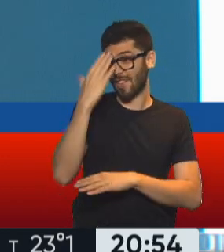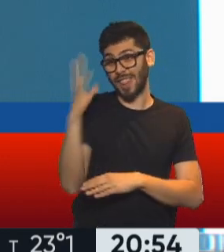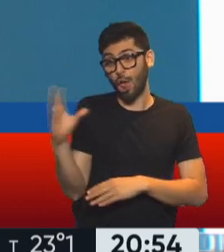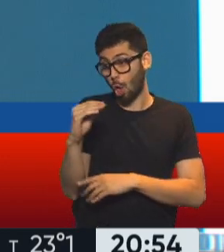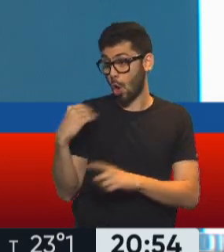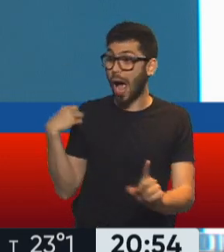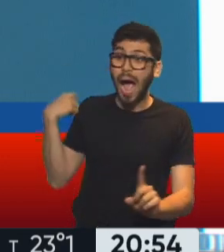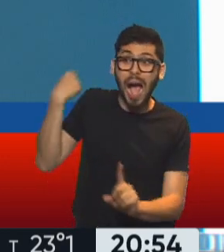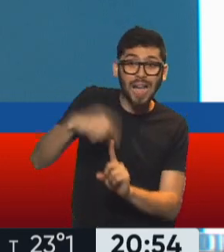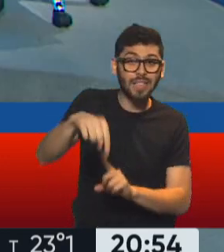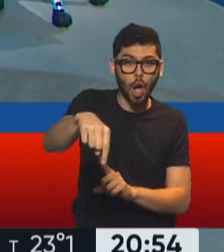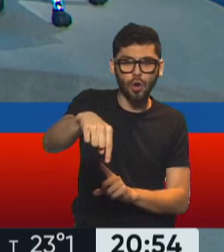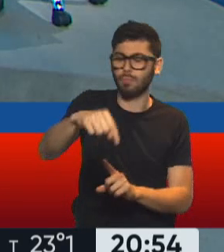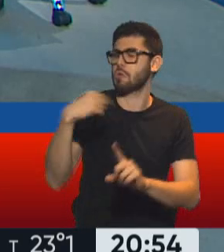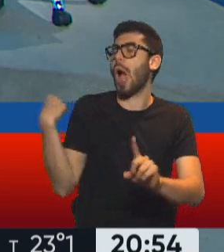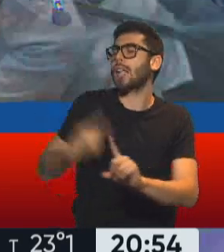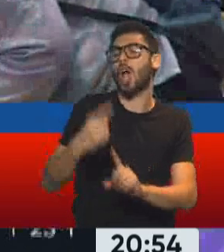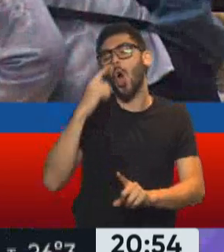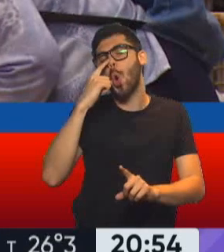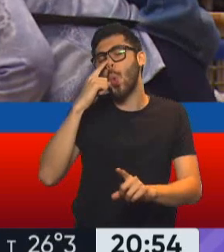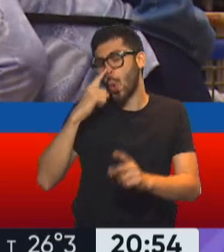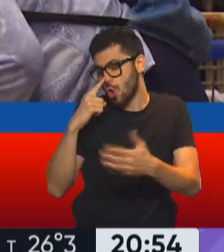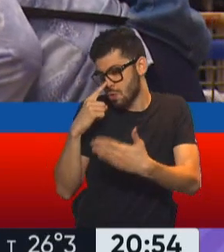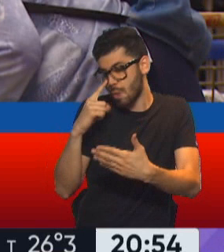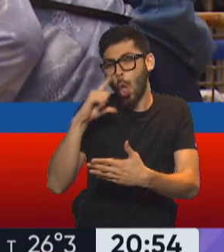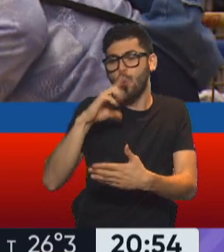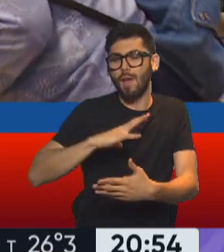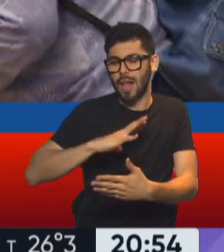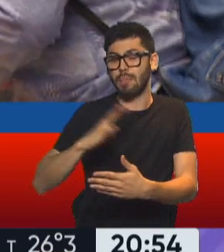ahora, o vamos a ponerlo hasta junio porque no tengo el último dato de julio, Sí.